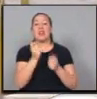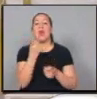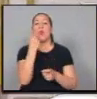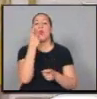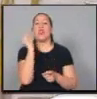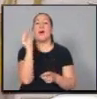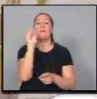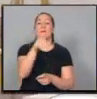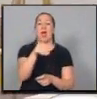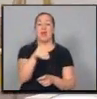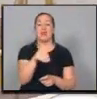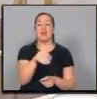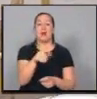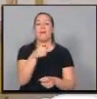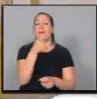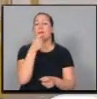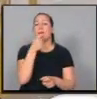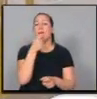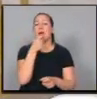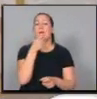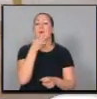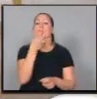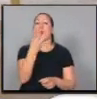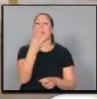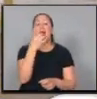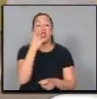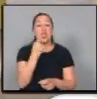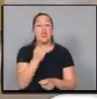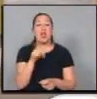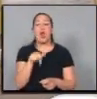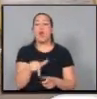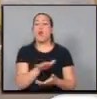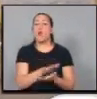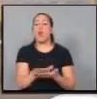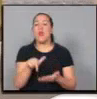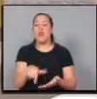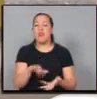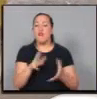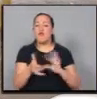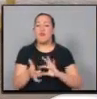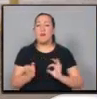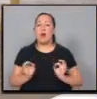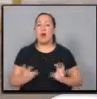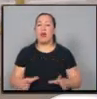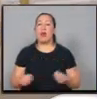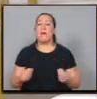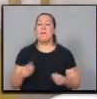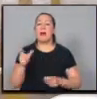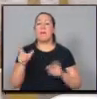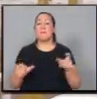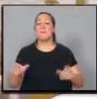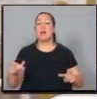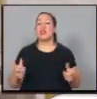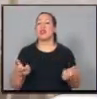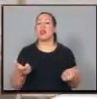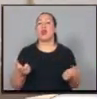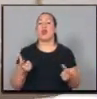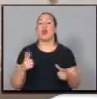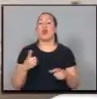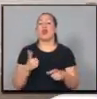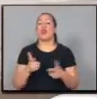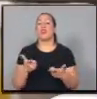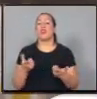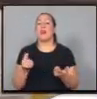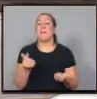más. Sobre todo cuando son estos 4 días. Que esa es la nueva modalidad de vacaciones para aquellos que no tienen demasiados días, que no tienen